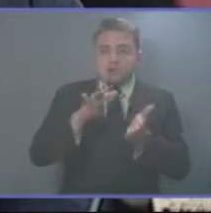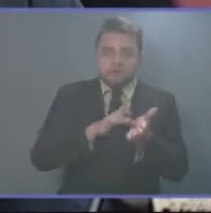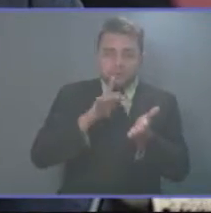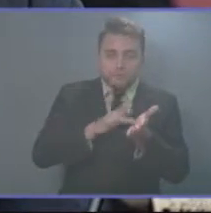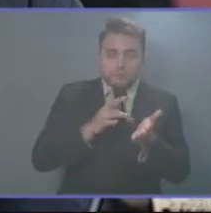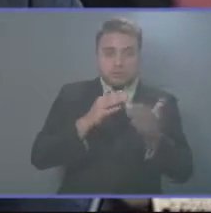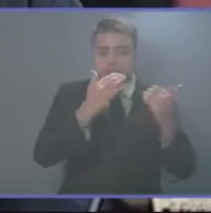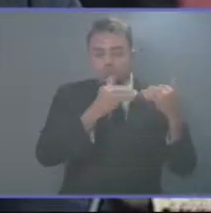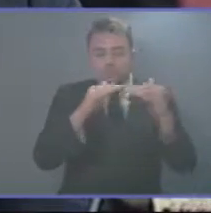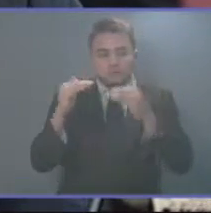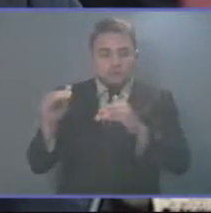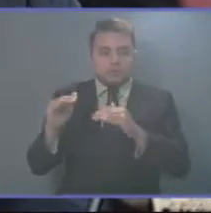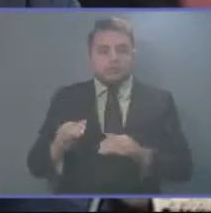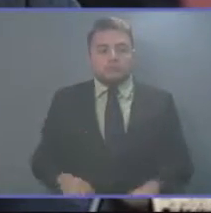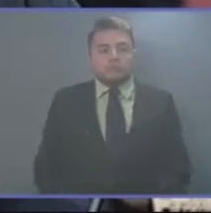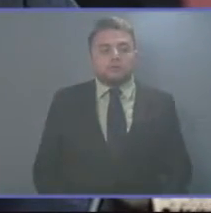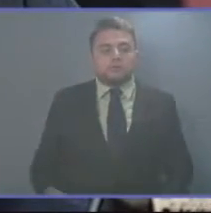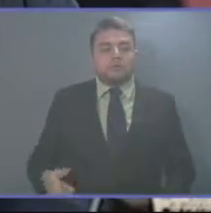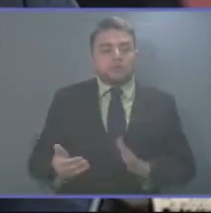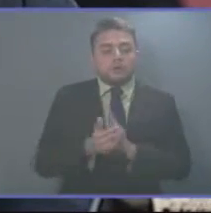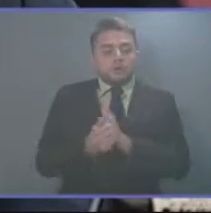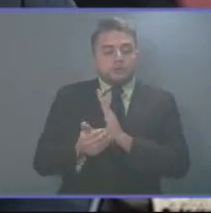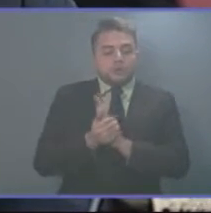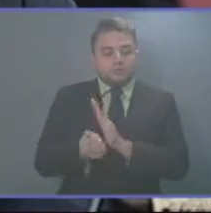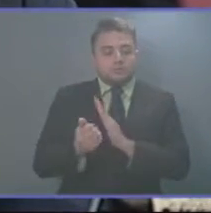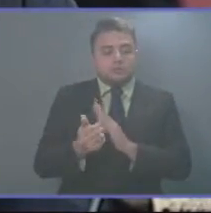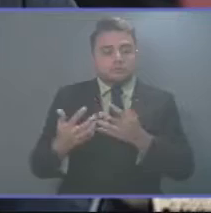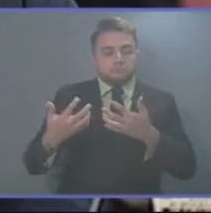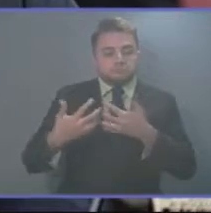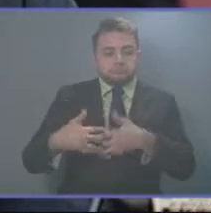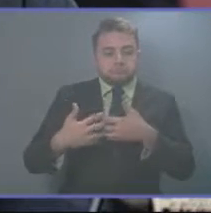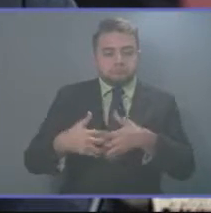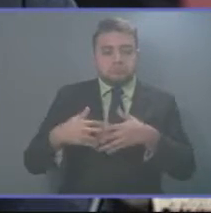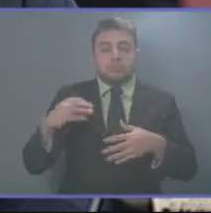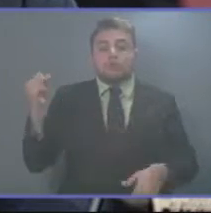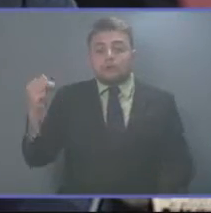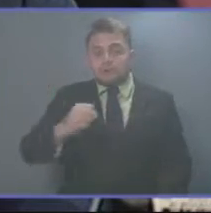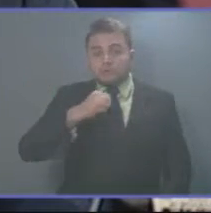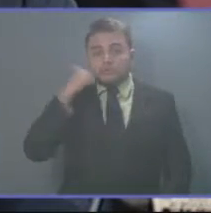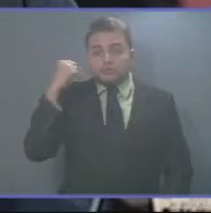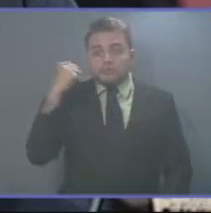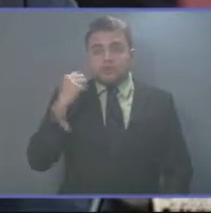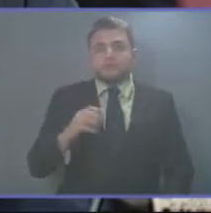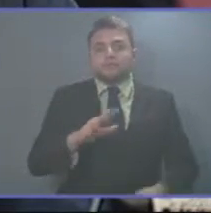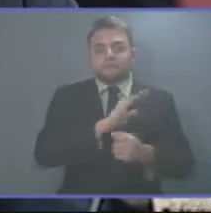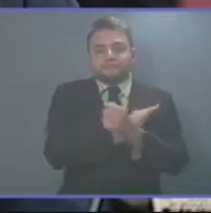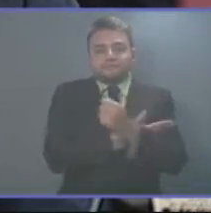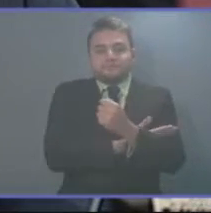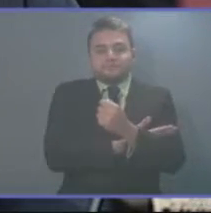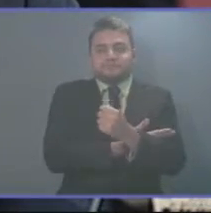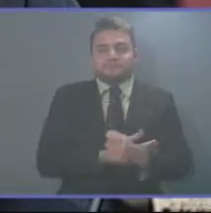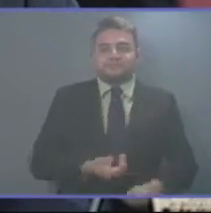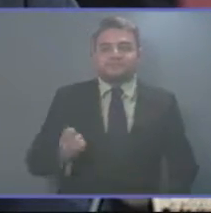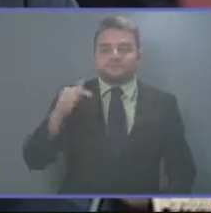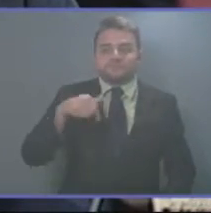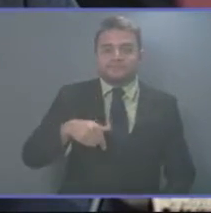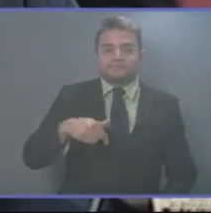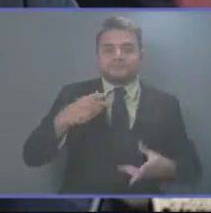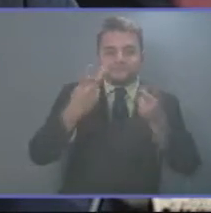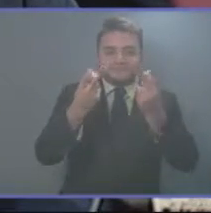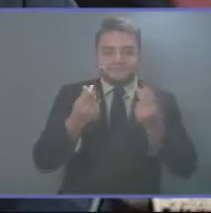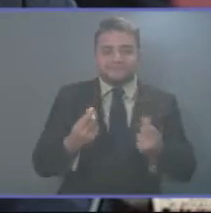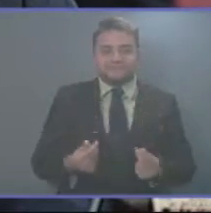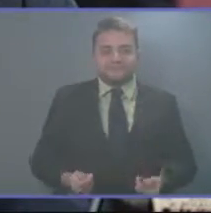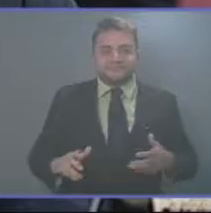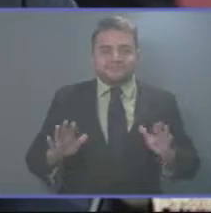capitales y la capacidad empresarial. Por lo que es importante fortalecer su presupuesto actual, que permite el funcionamiento